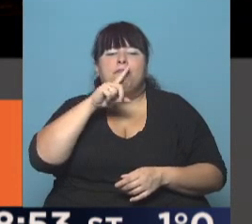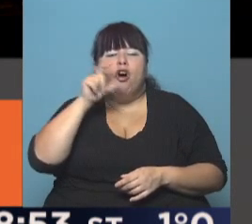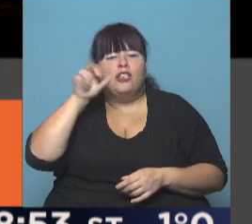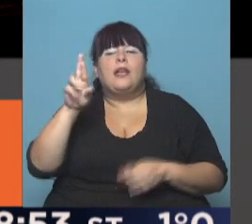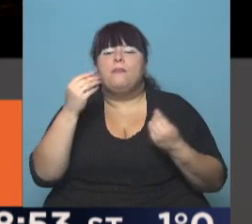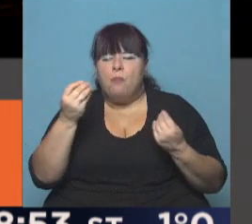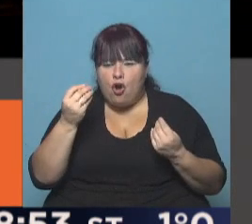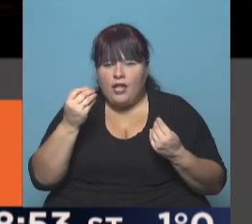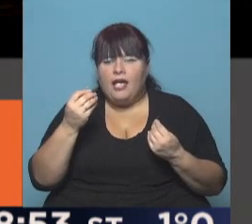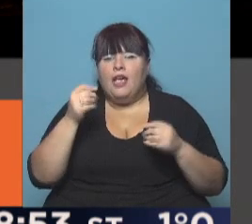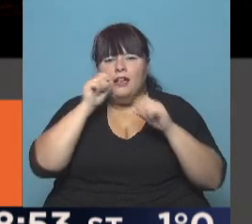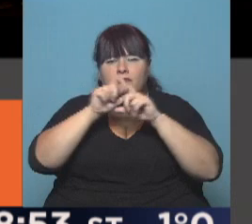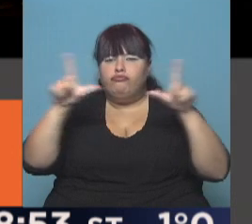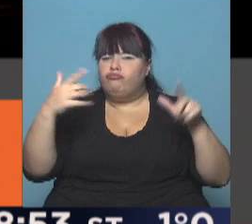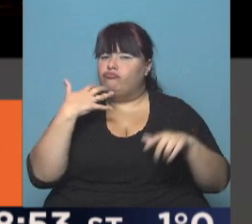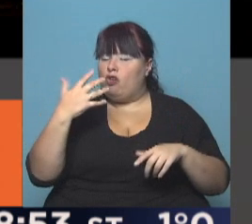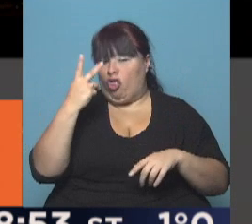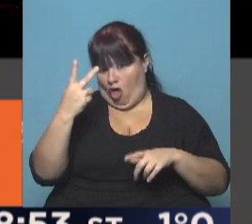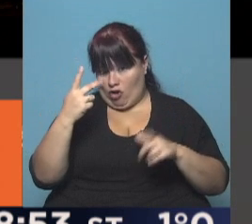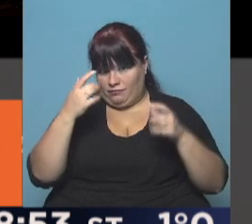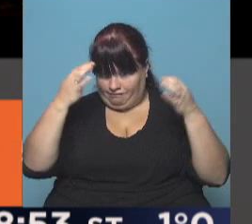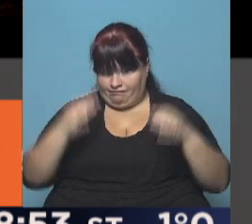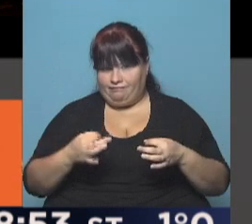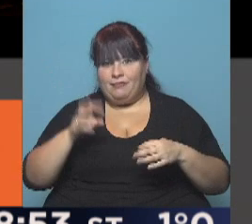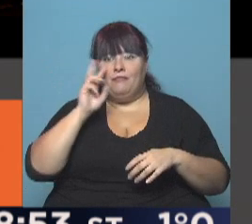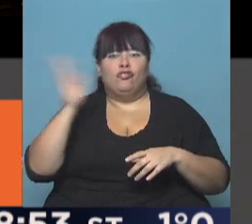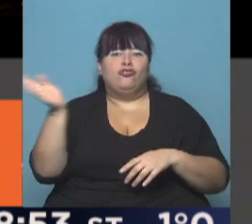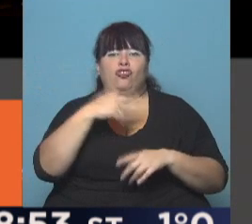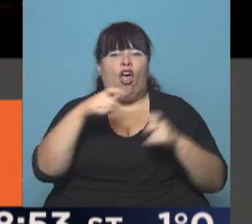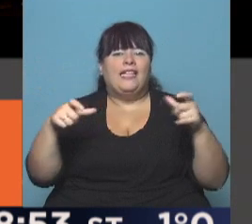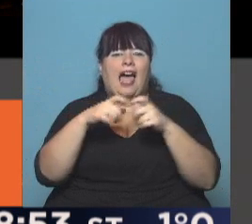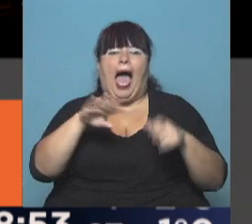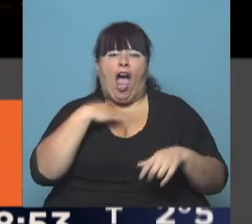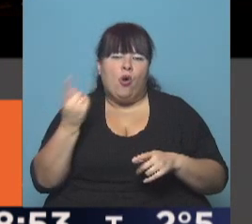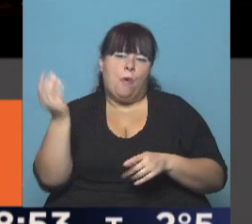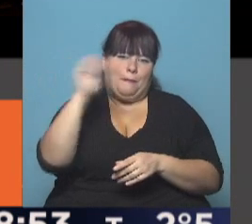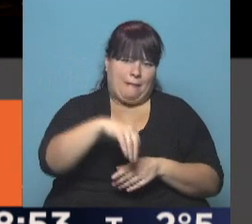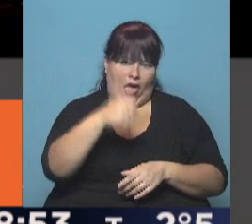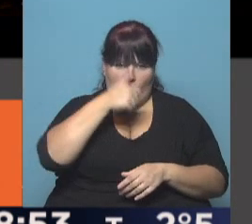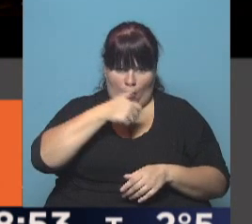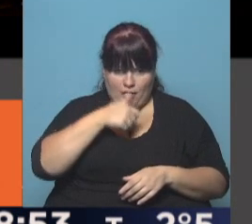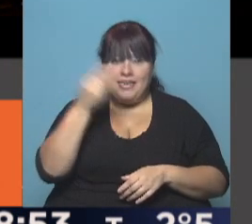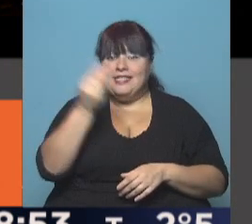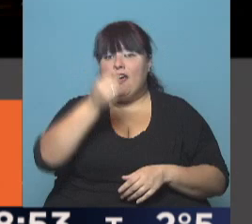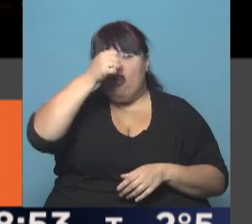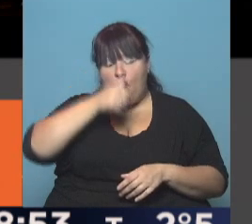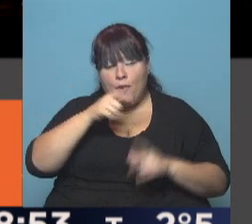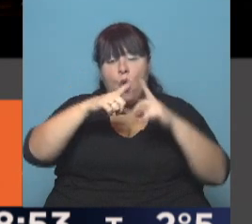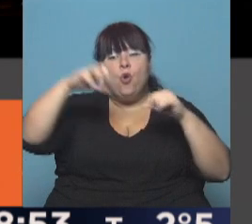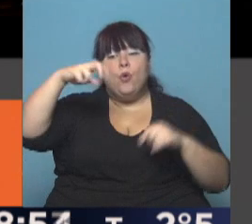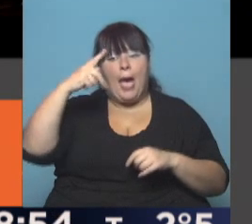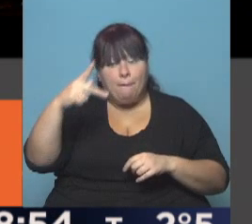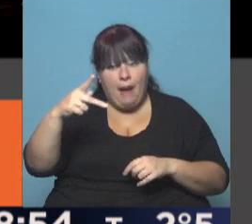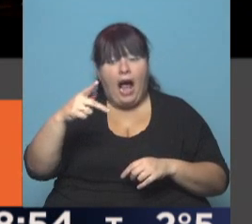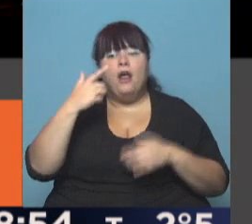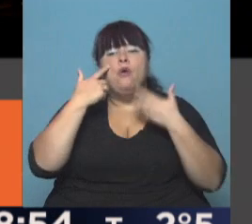qué? Porque hubo una proyección, dos proyecciones en realidad. Como estaban todas las entradas agotadas, se agregó una función el domingo. Sábado y domingo en el Luna Park